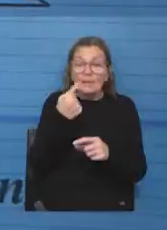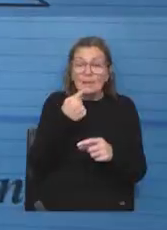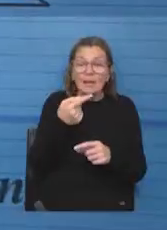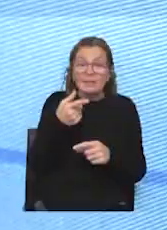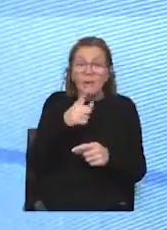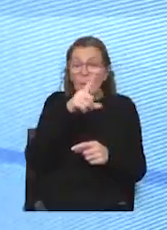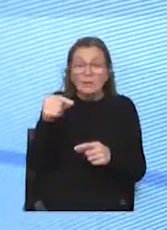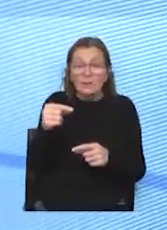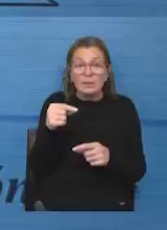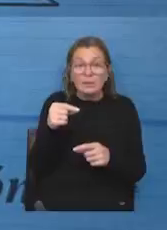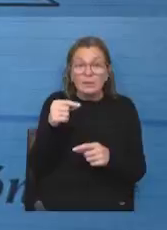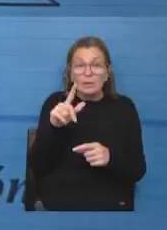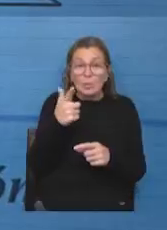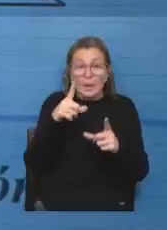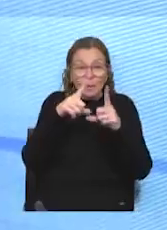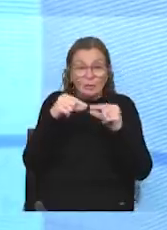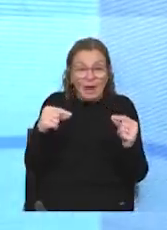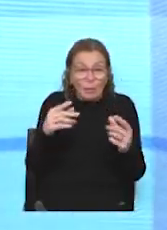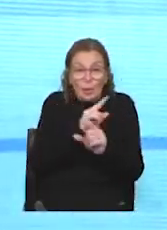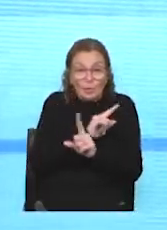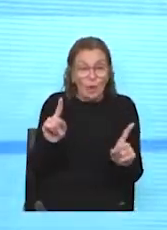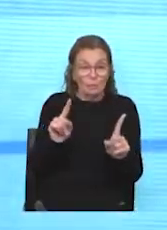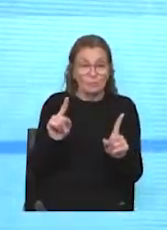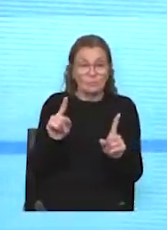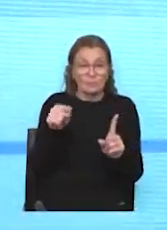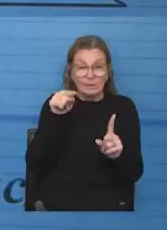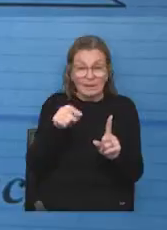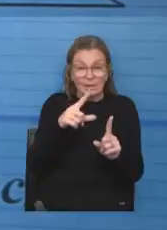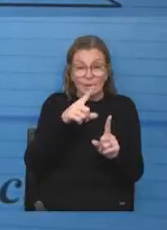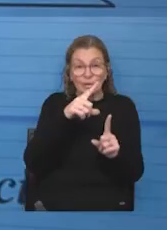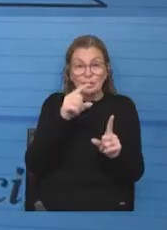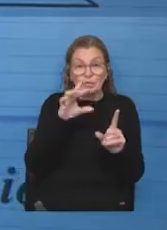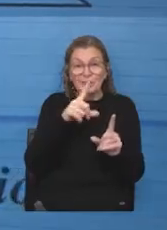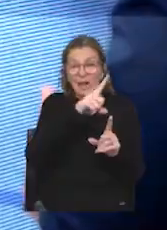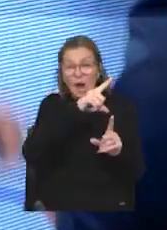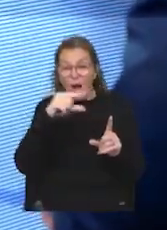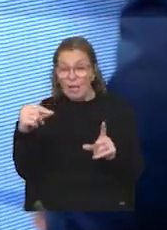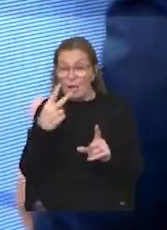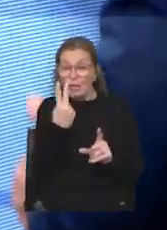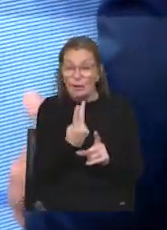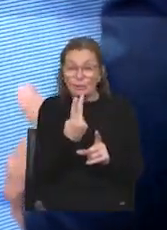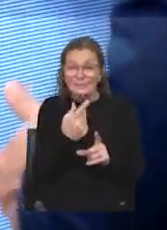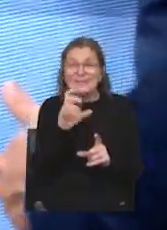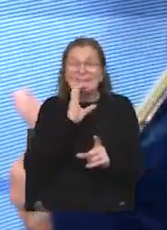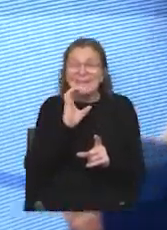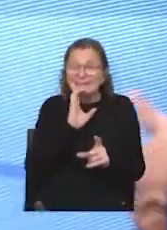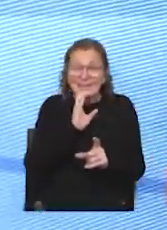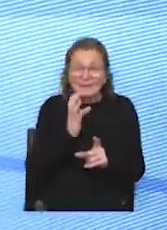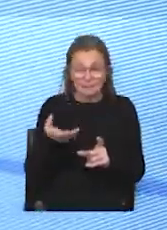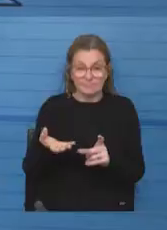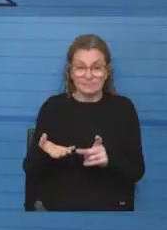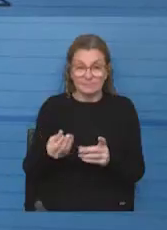esta es la hipotenusa porque no es un triángulo es un son dos lados para hacer un chiste